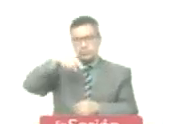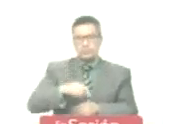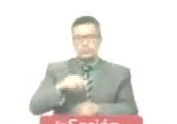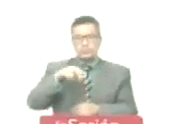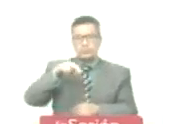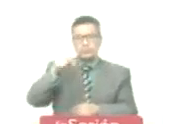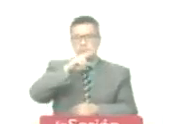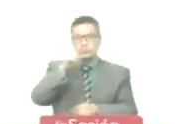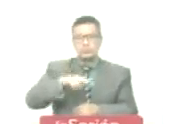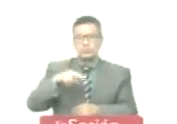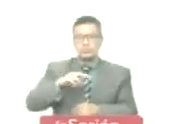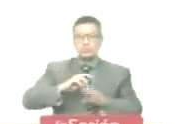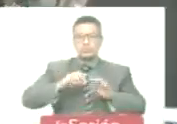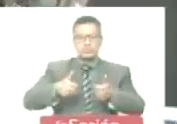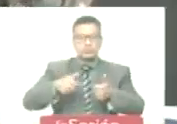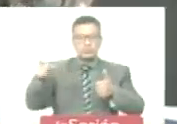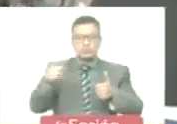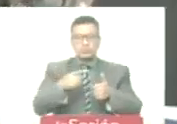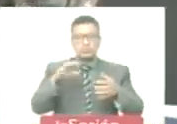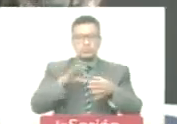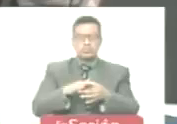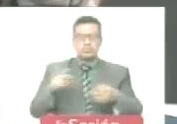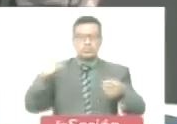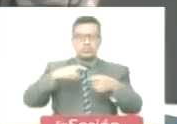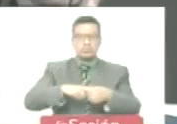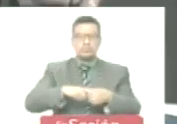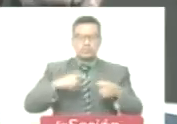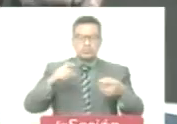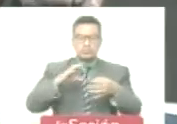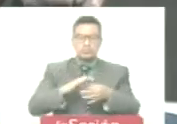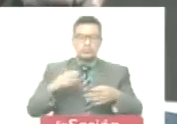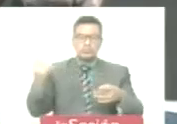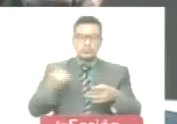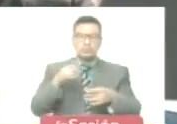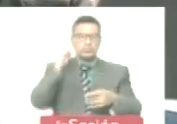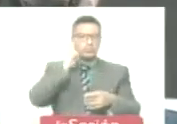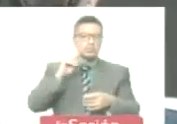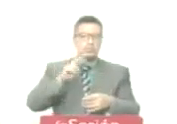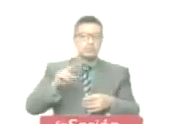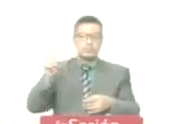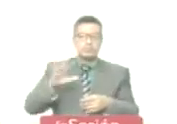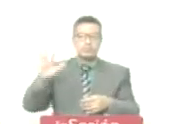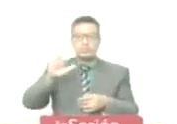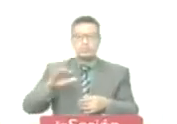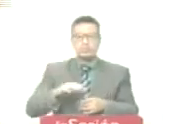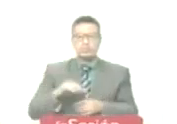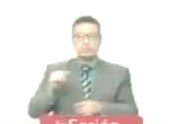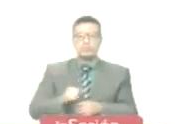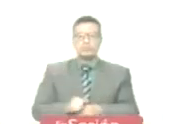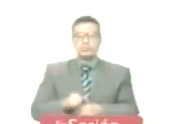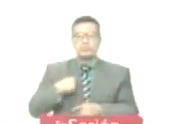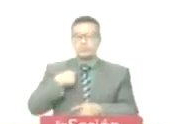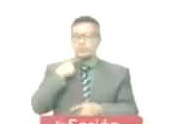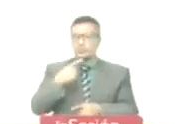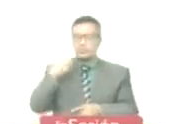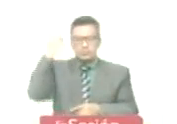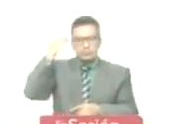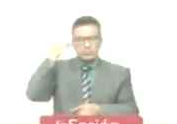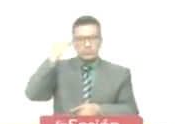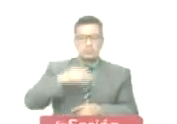Noruega va a abrir una oficina de enlace de relaciones con la República Bolivariana de Venezuela. Así que someto a la